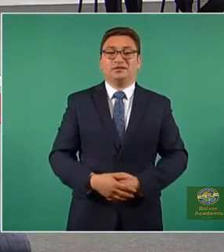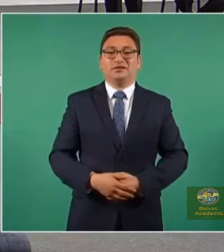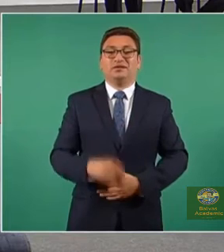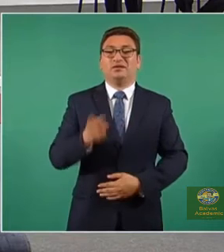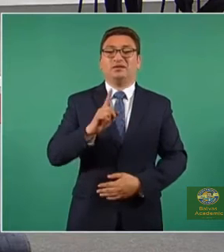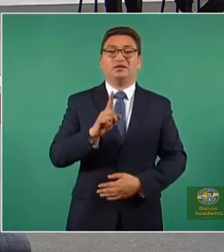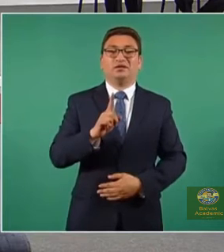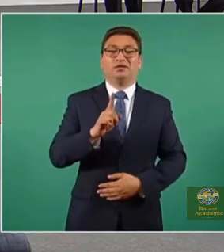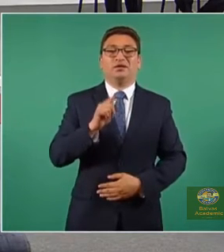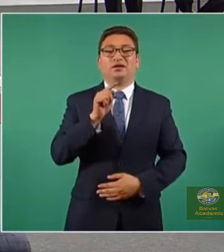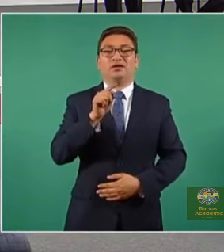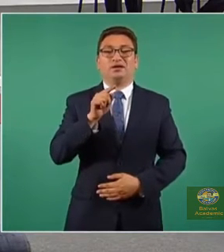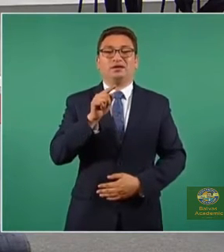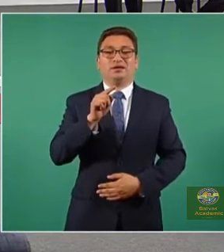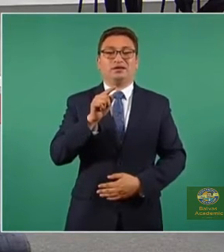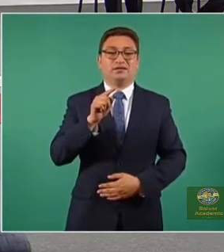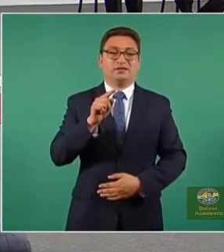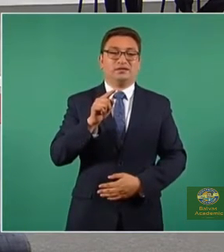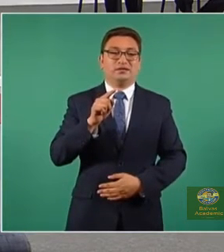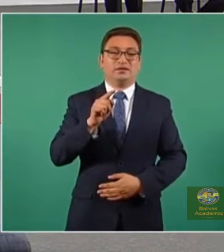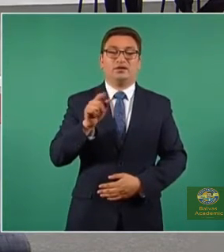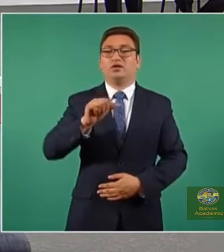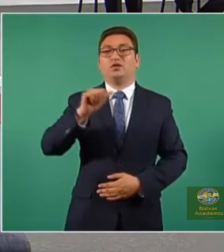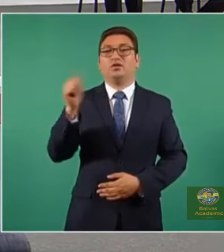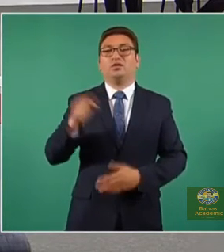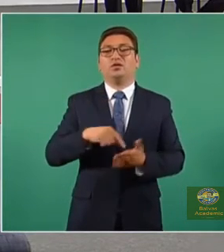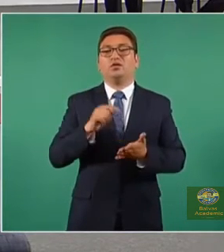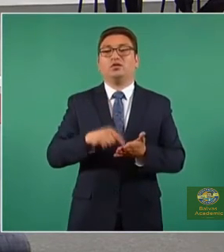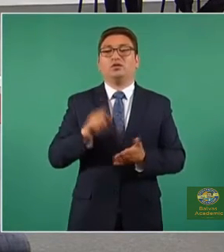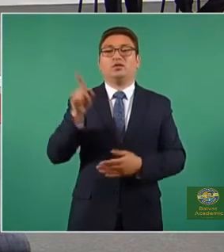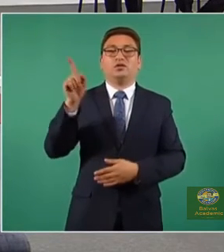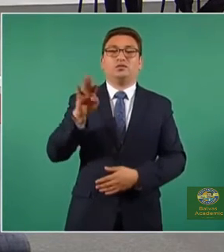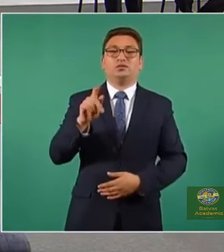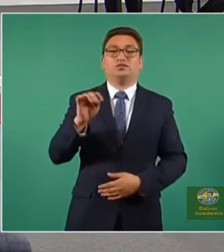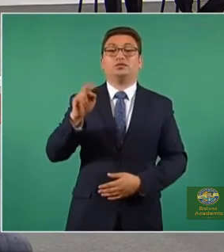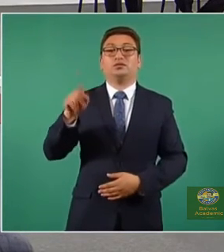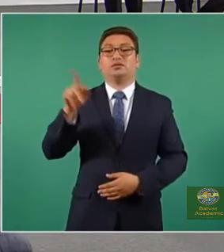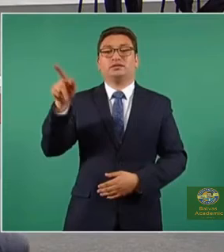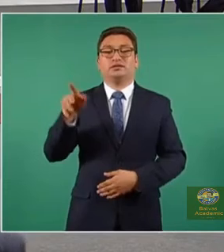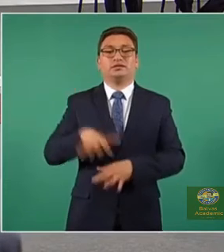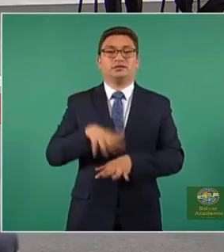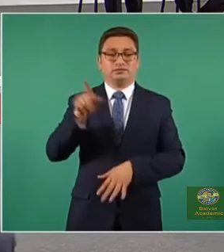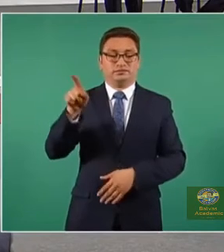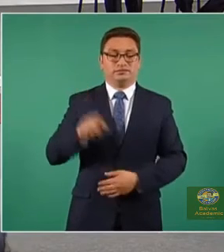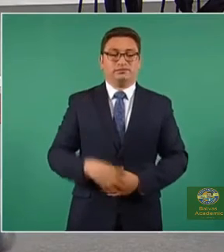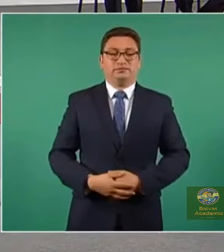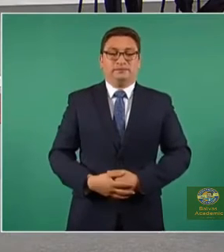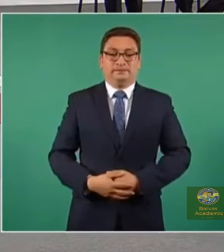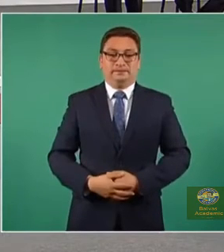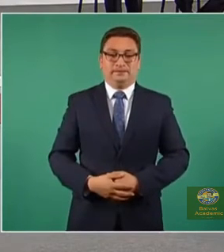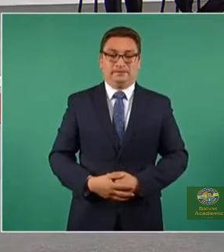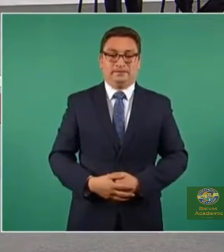No, de la Boston es de allá de Tlalpan.